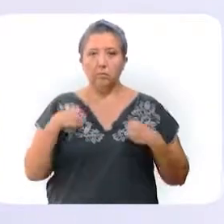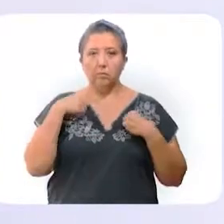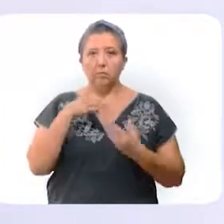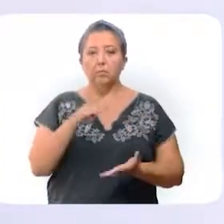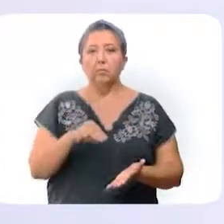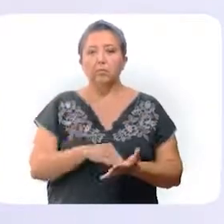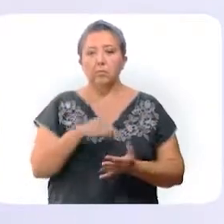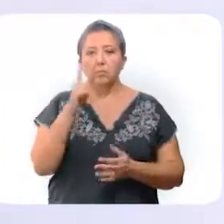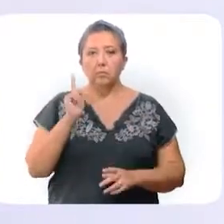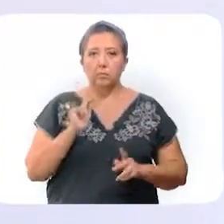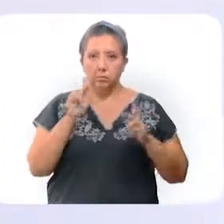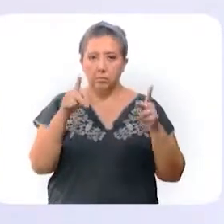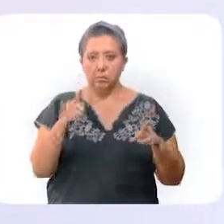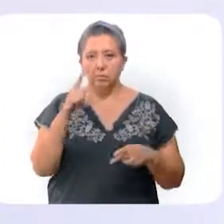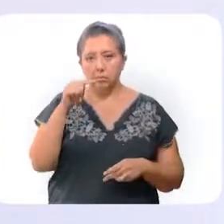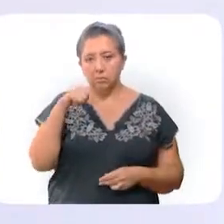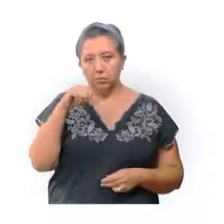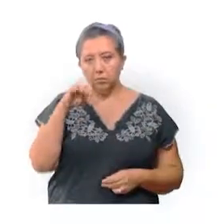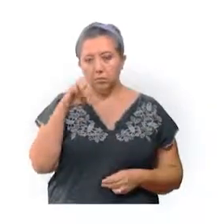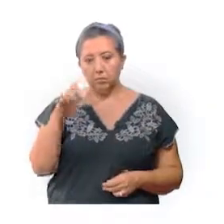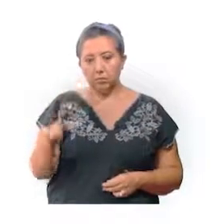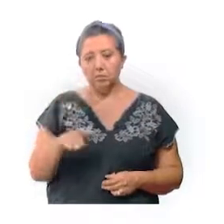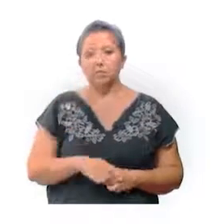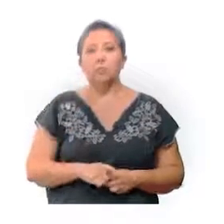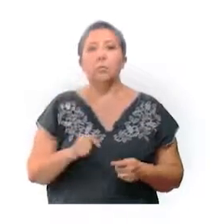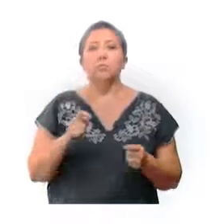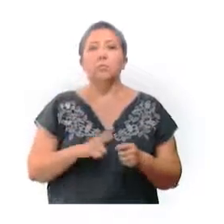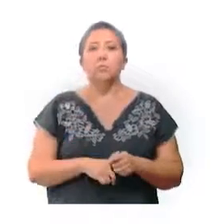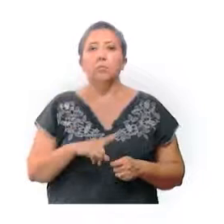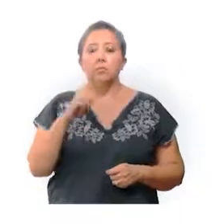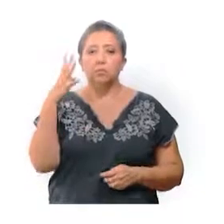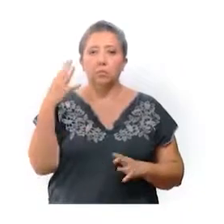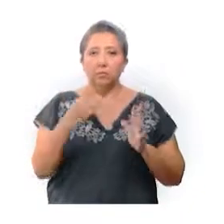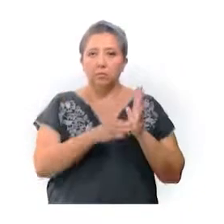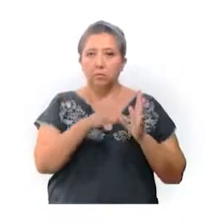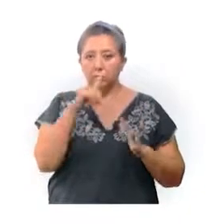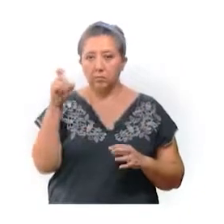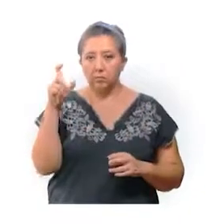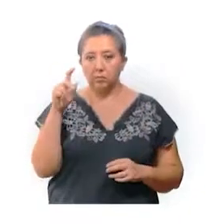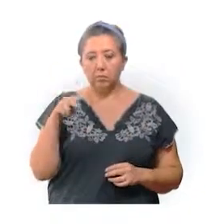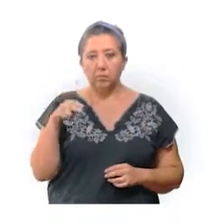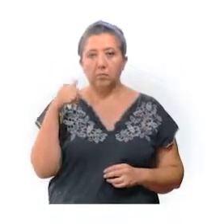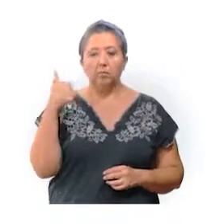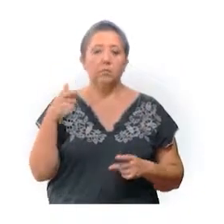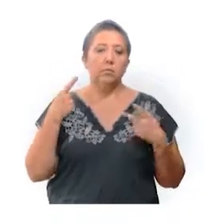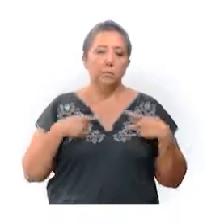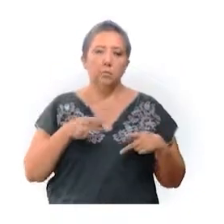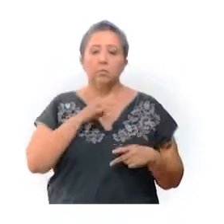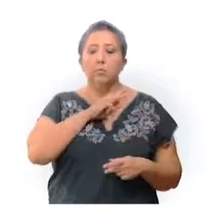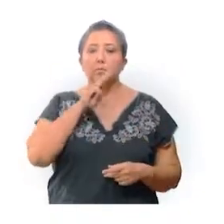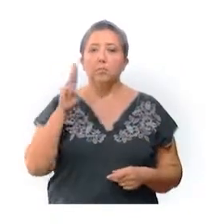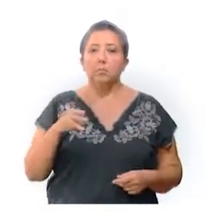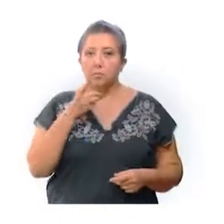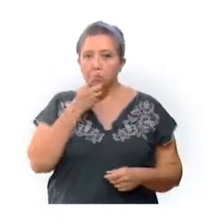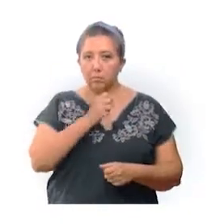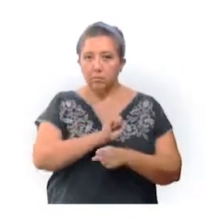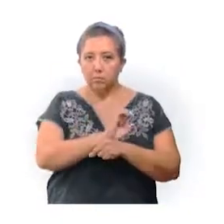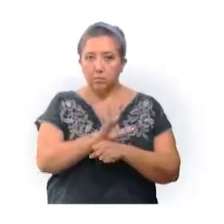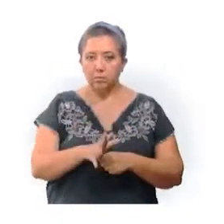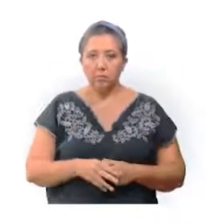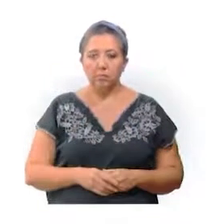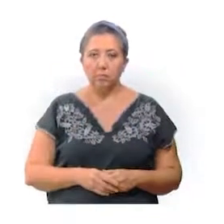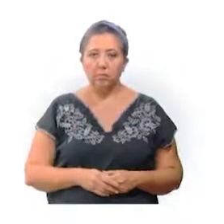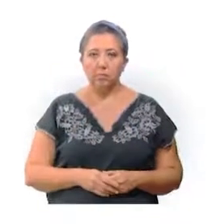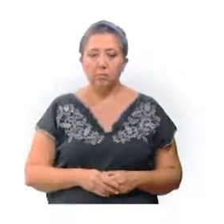en Mérida, 1 en Progreso y 1 en Motul. En total, son 4.186 las personas fallecidas a causa del